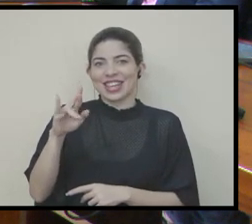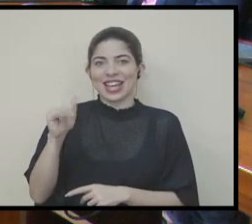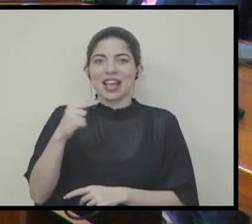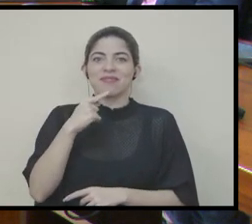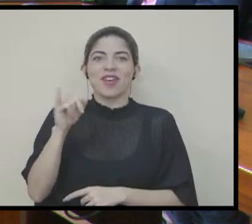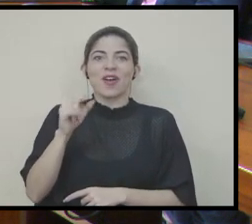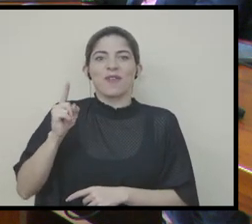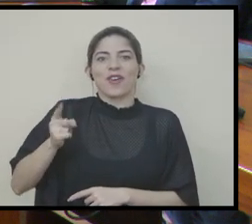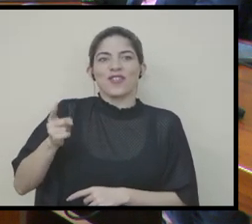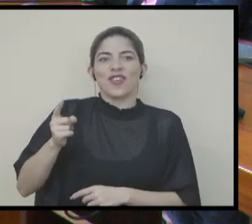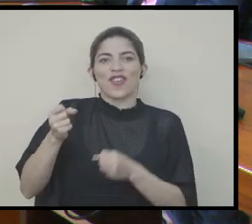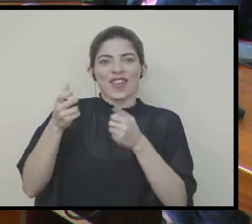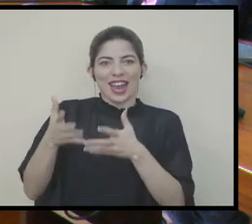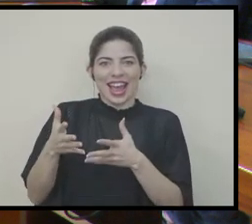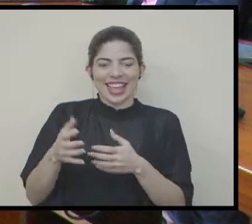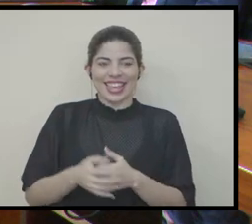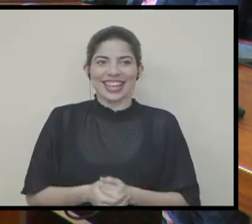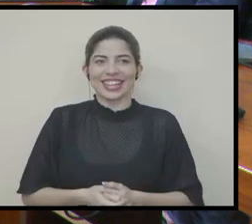la estoy regañando.